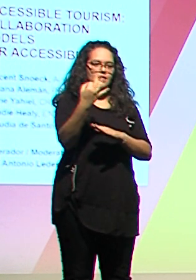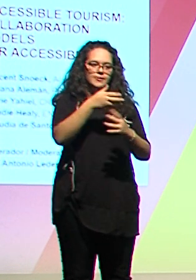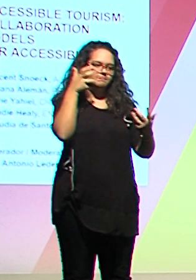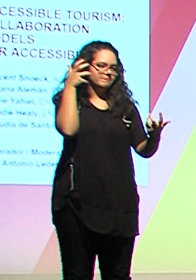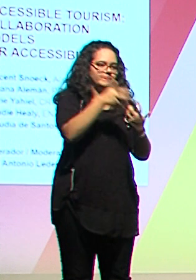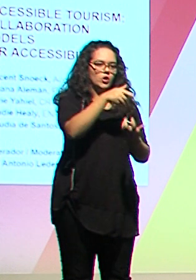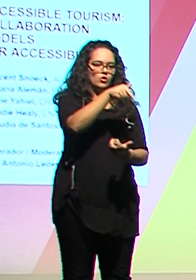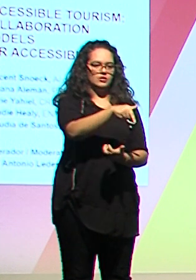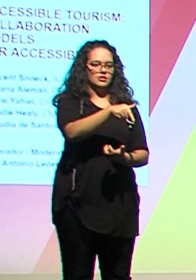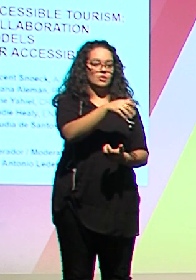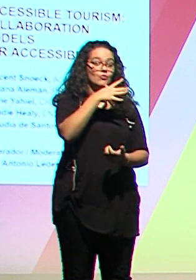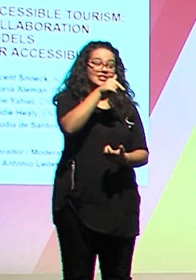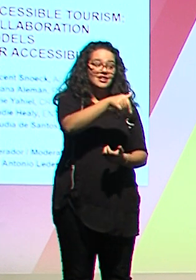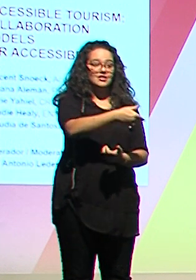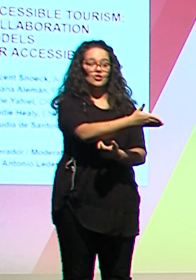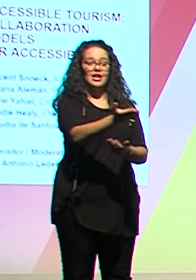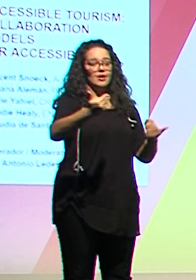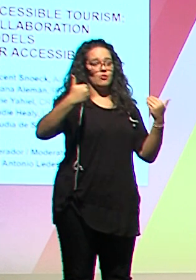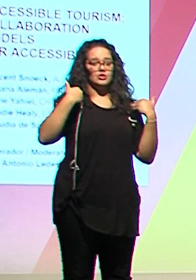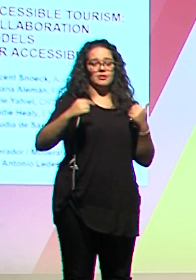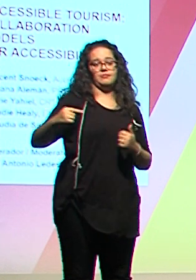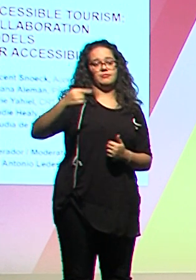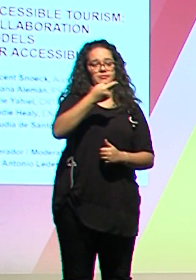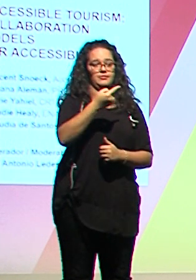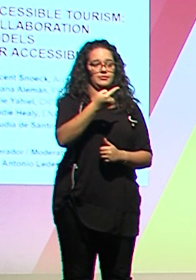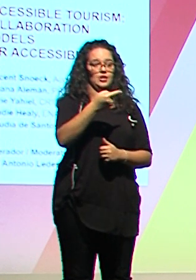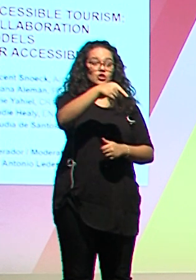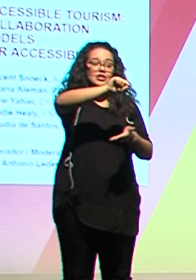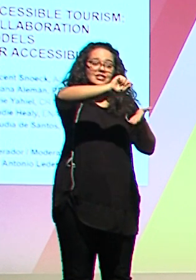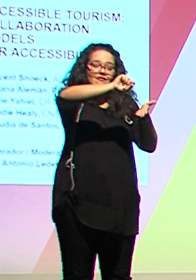personas, porque esas son las máximas responsables, son las que firman y dicen...